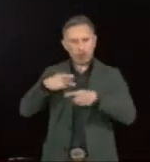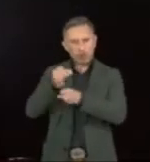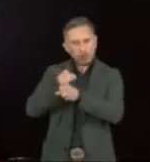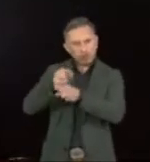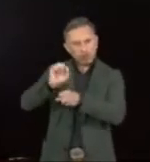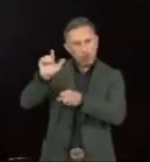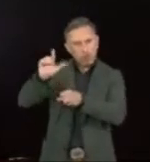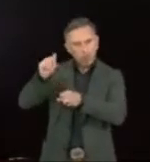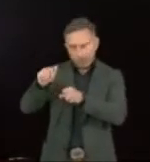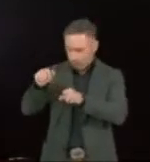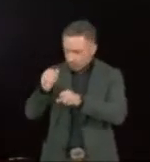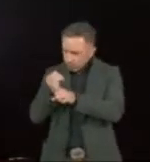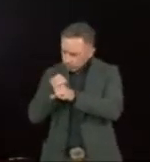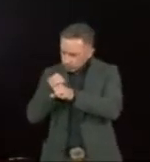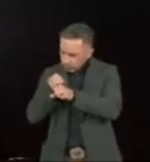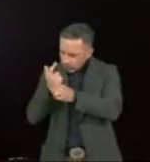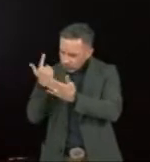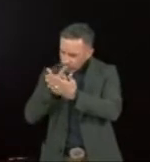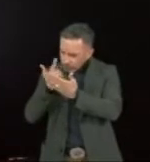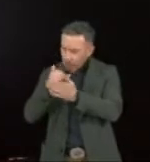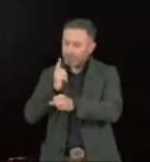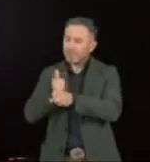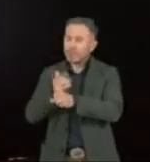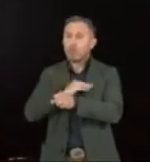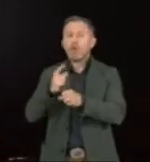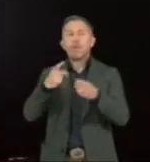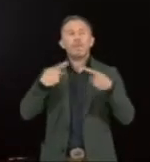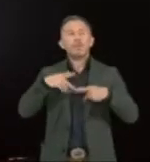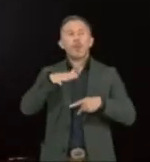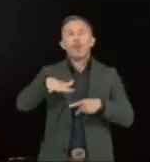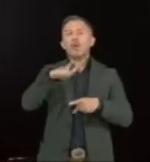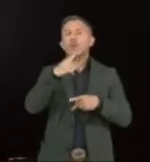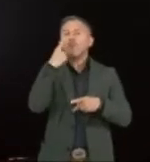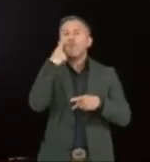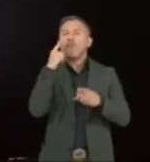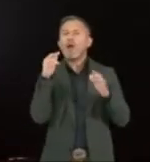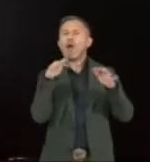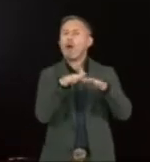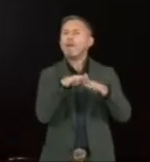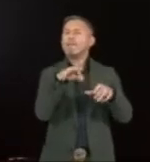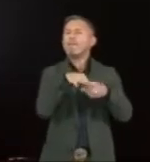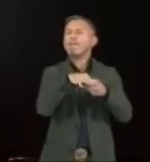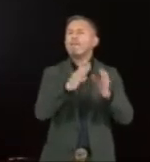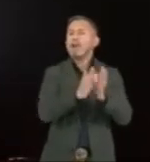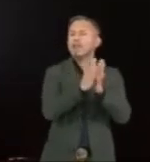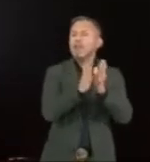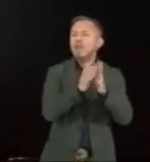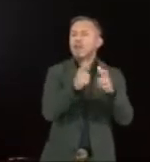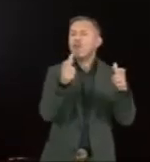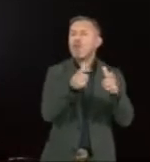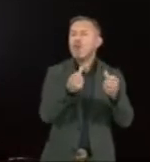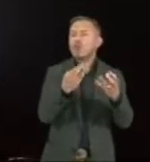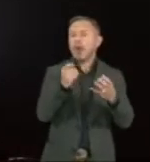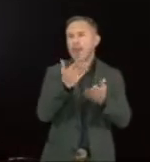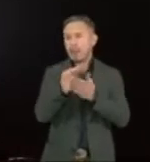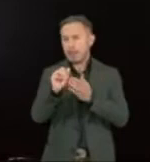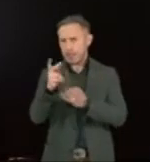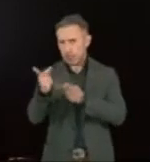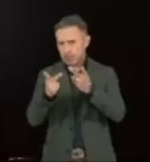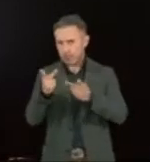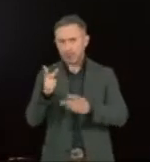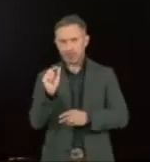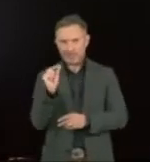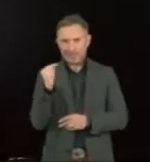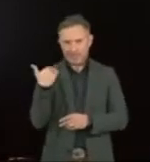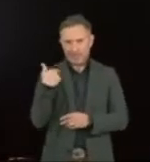las estimaciones de las tendencias tanto de participación como de las posibles respuestas a la pregunta planteada a la ciudadanía como señalaba en